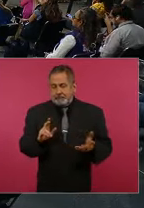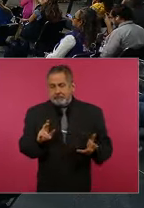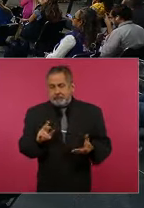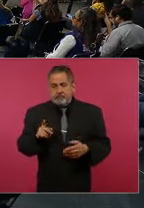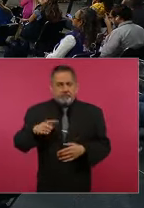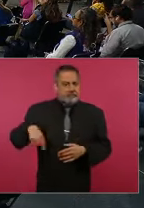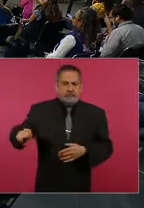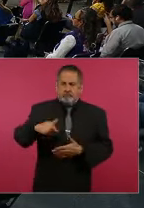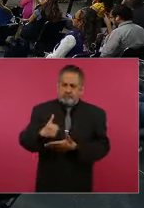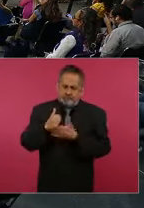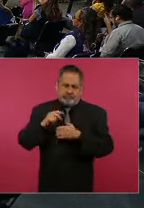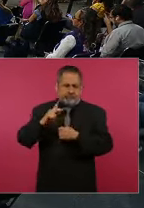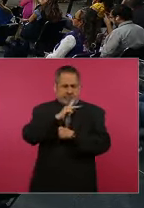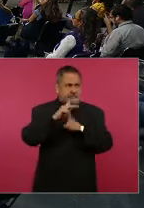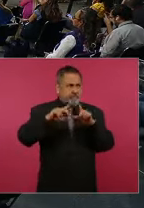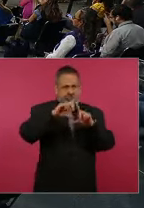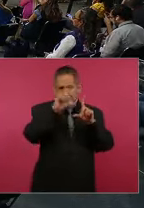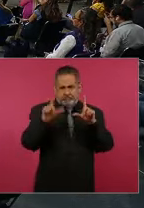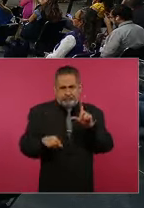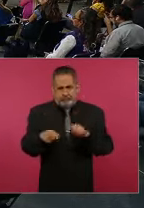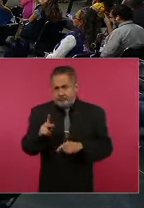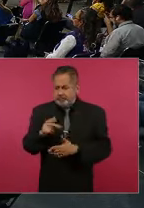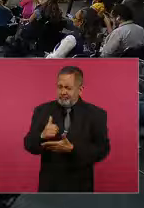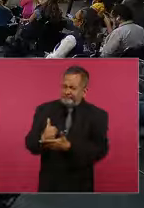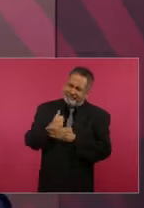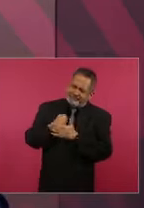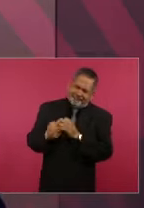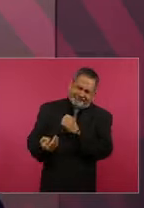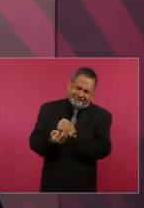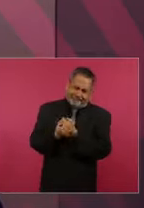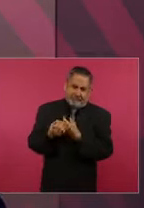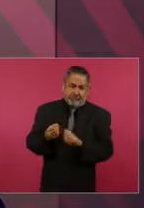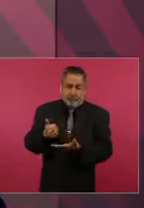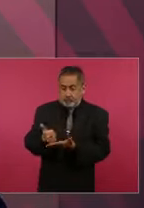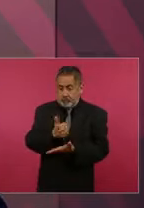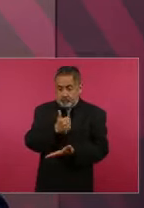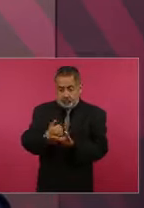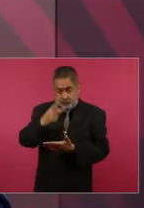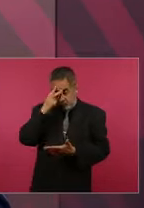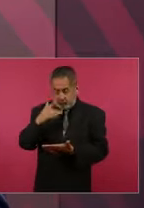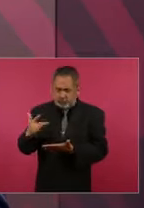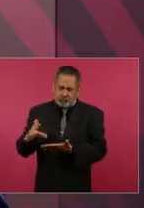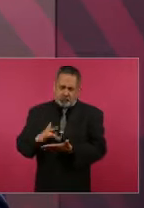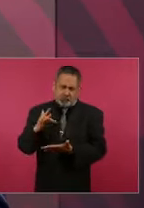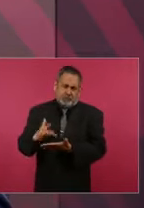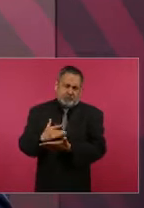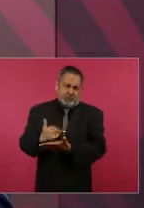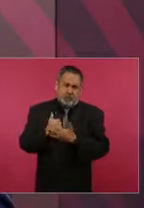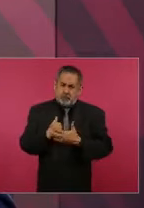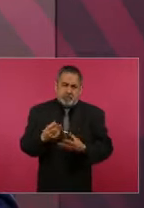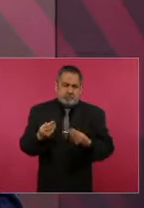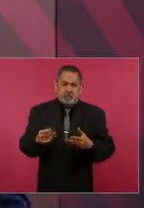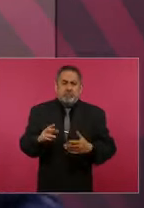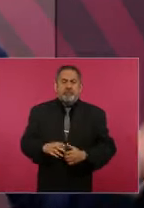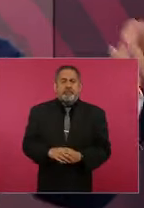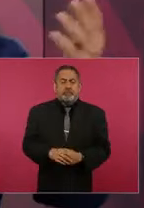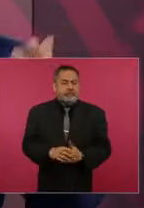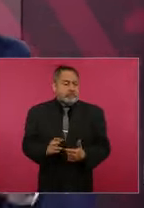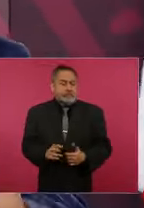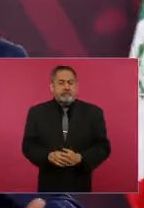me ayudaron de todo el país, pero fundamentalmente de la Ciudad de México.